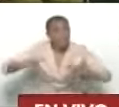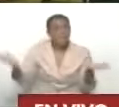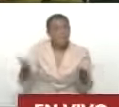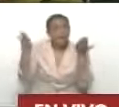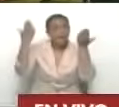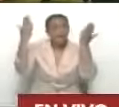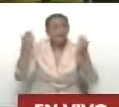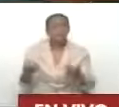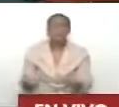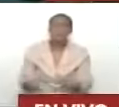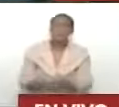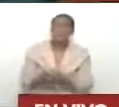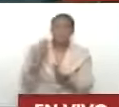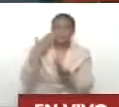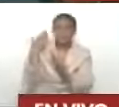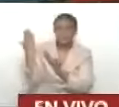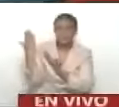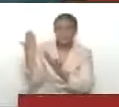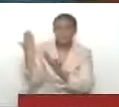Benito!